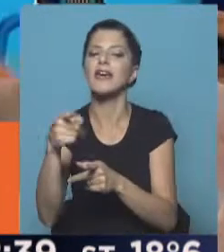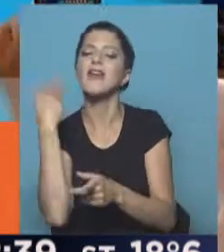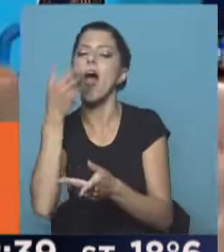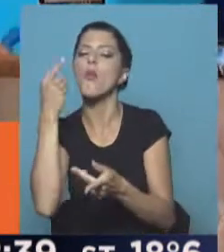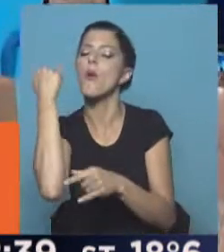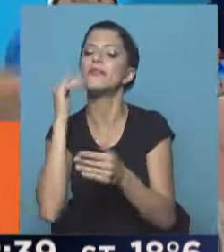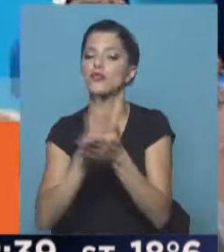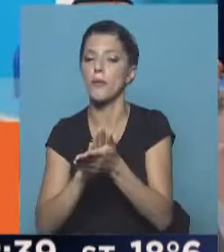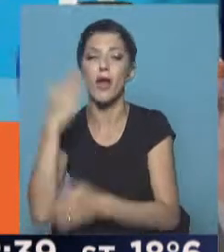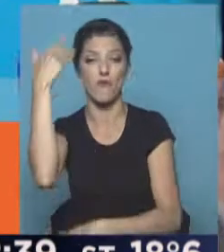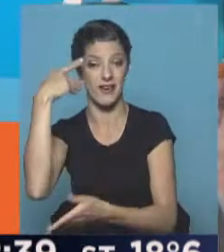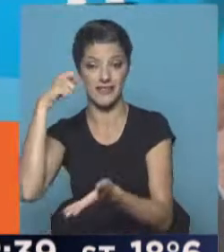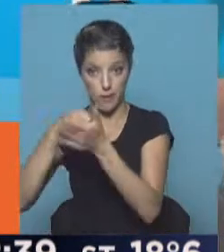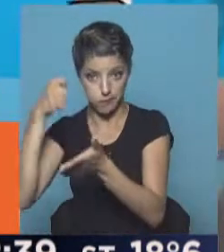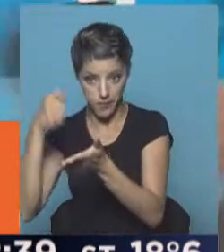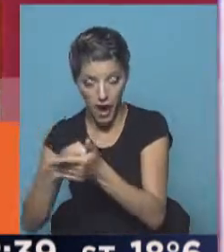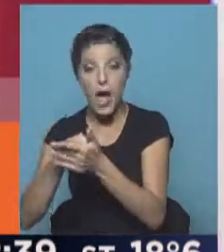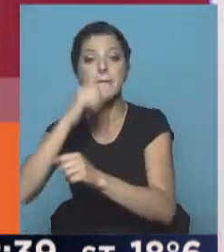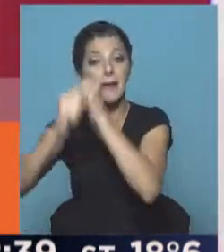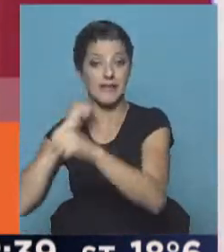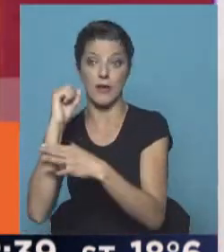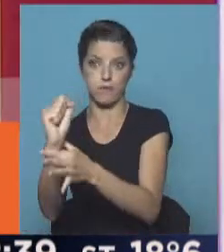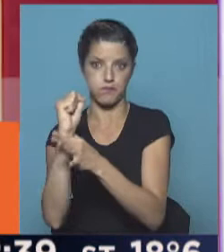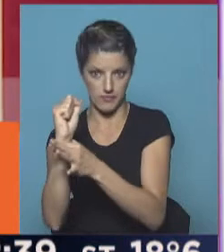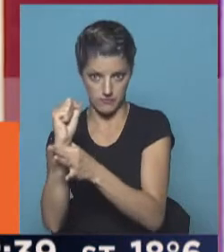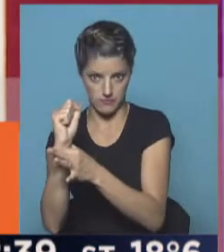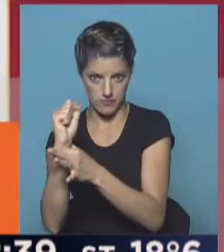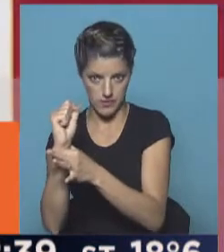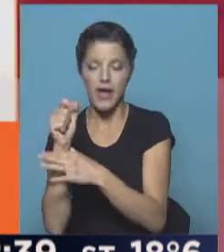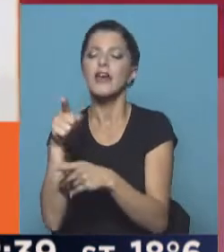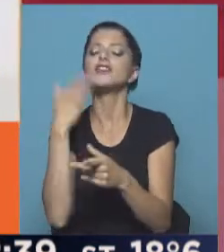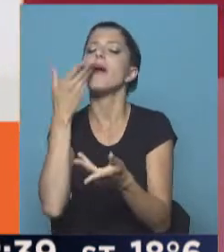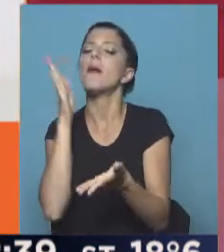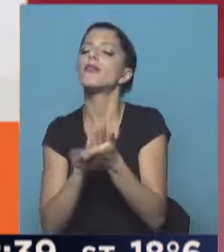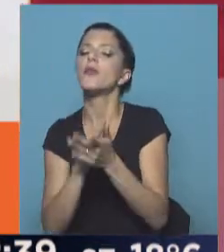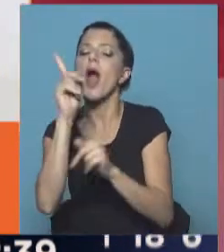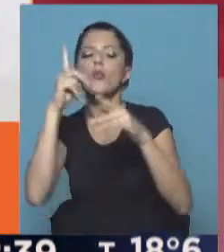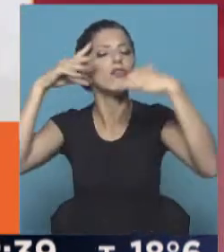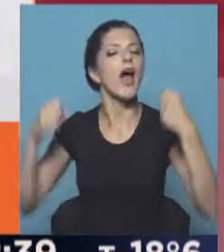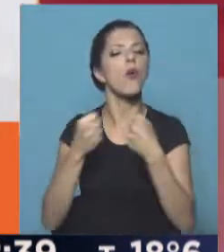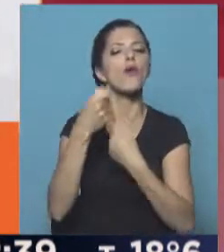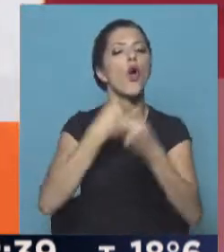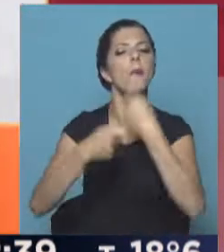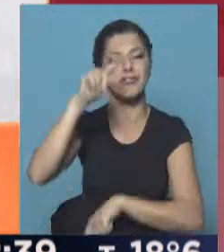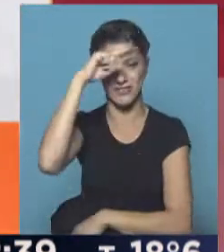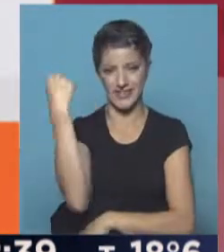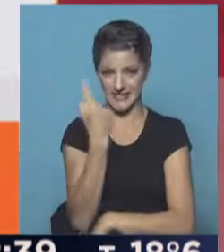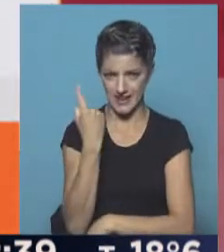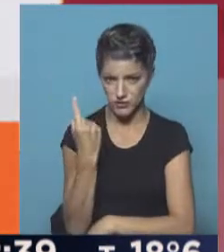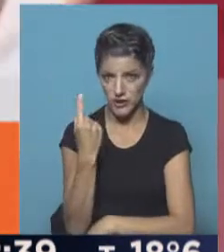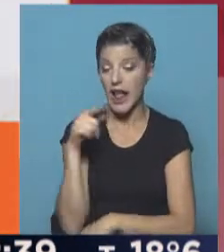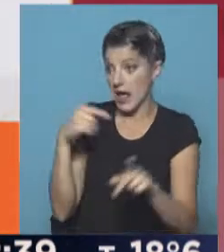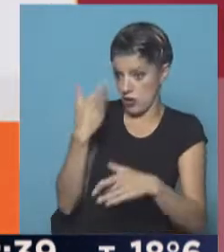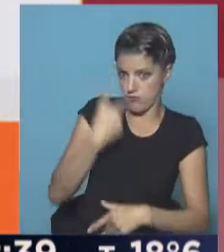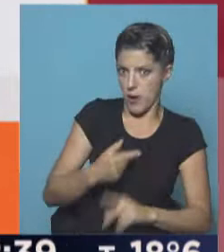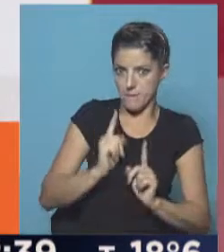pagas para grandes firmas de Wall Street en relación con su postura acerca de ciertos acuerdos comerciales internacionales rechazados por Sanders